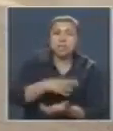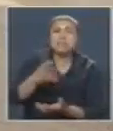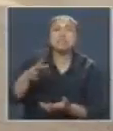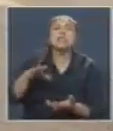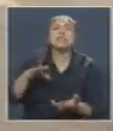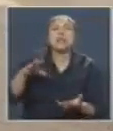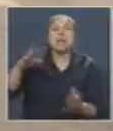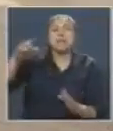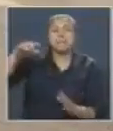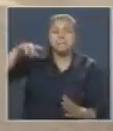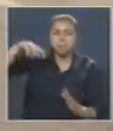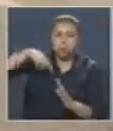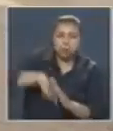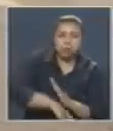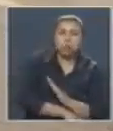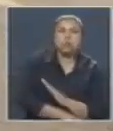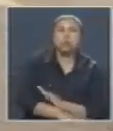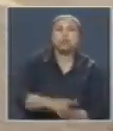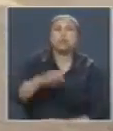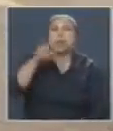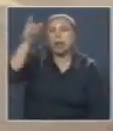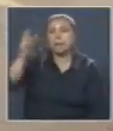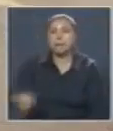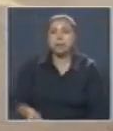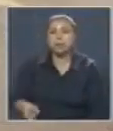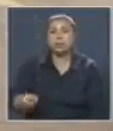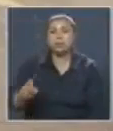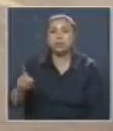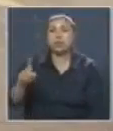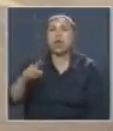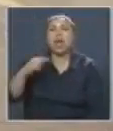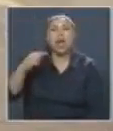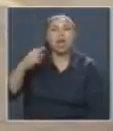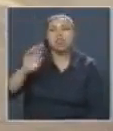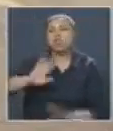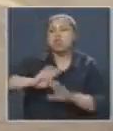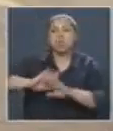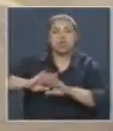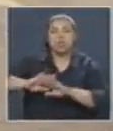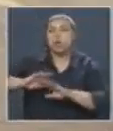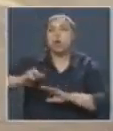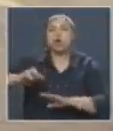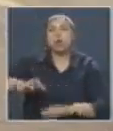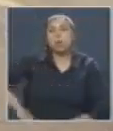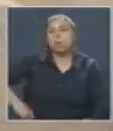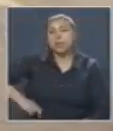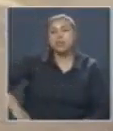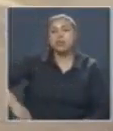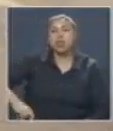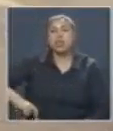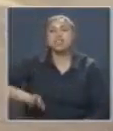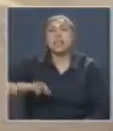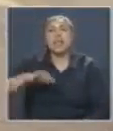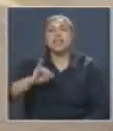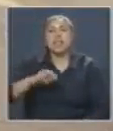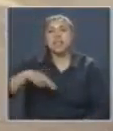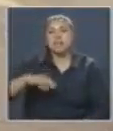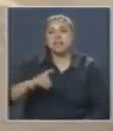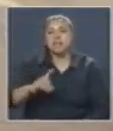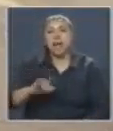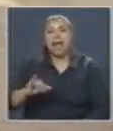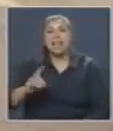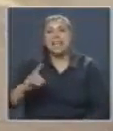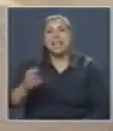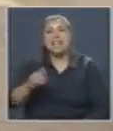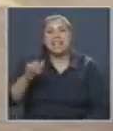procedimientos irregulares niega a la gente su derecho a las pensiones de invalidez que entrega pensiones miserables porque ocupan su dinero para especular